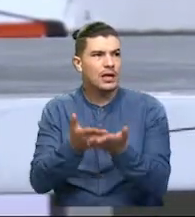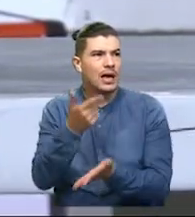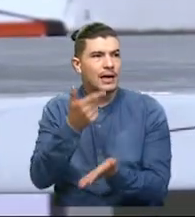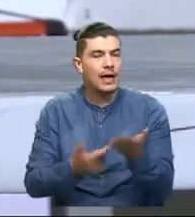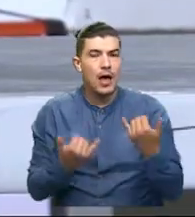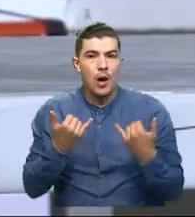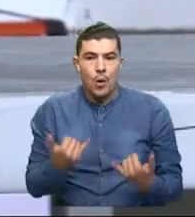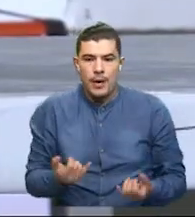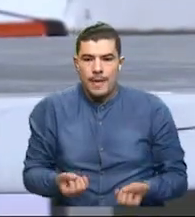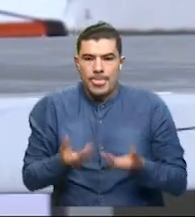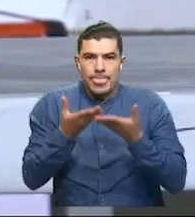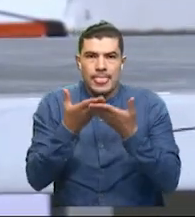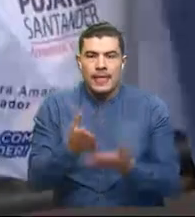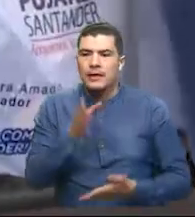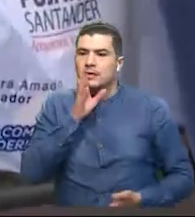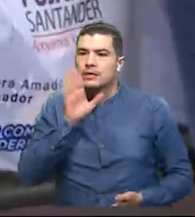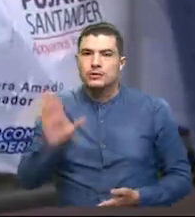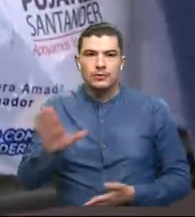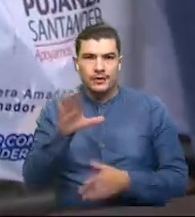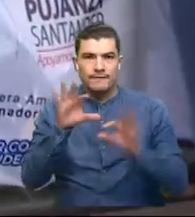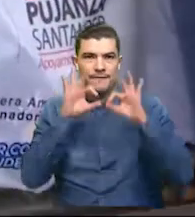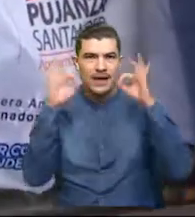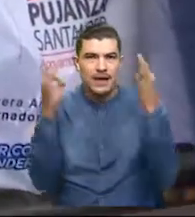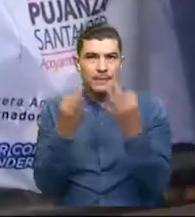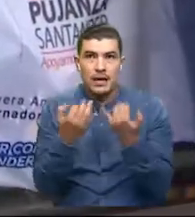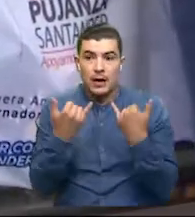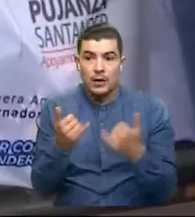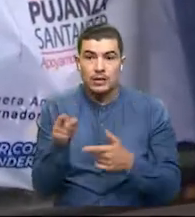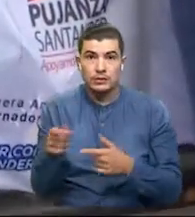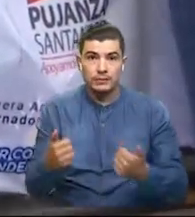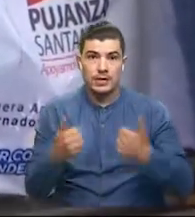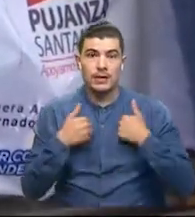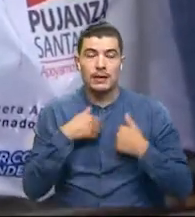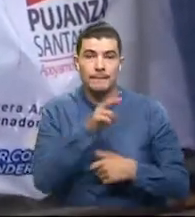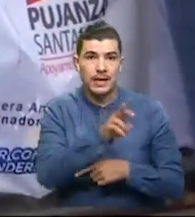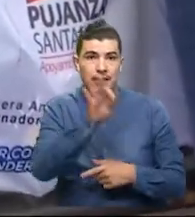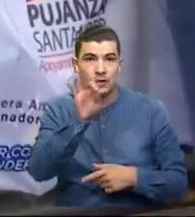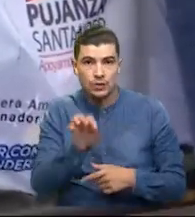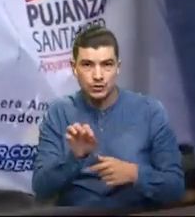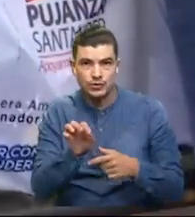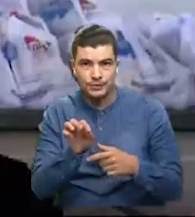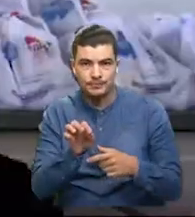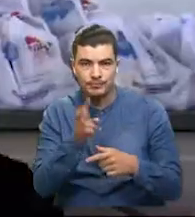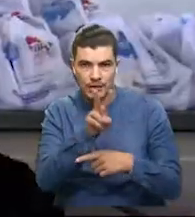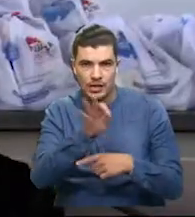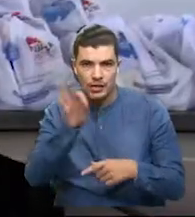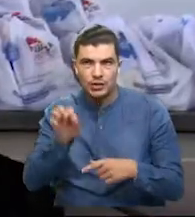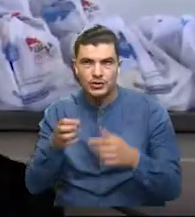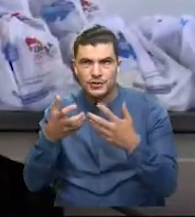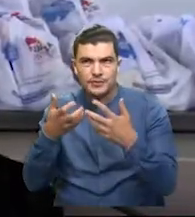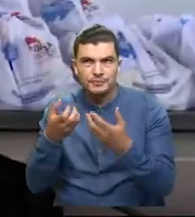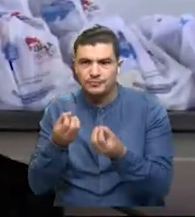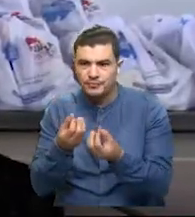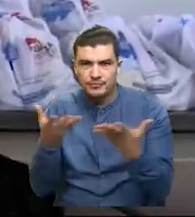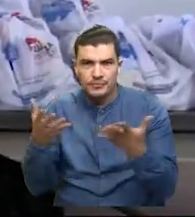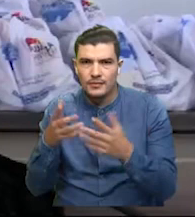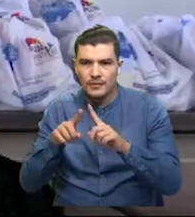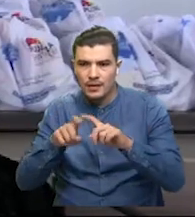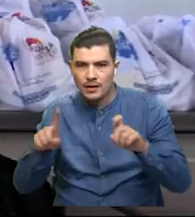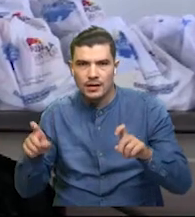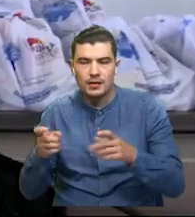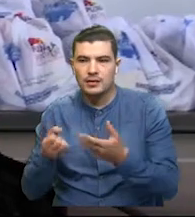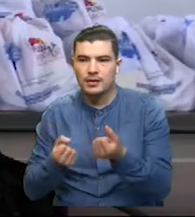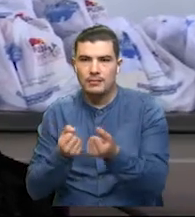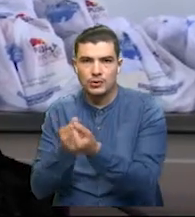hoy a estas familias beneficiarias. Son 28 unidades productivas, hay hasta venta de